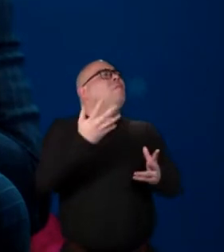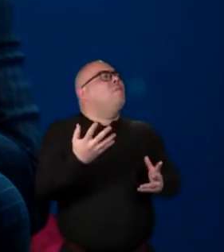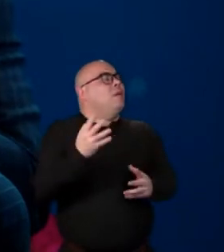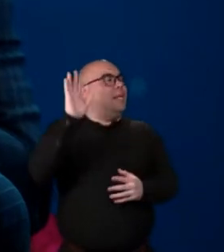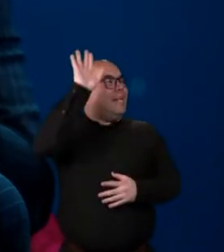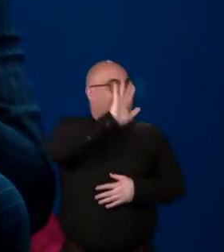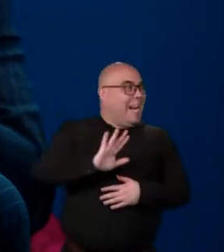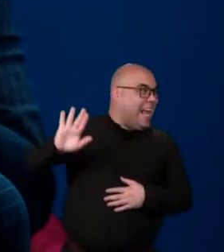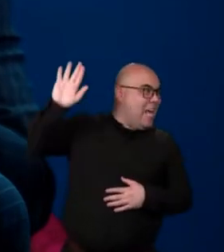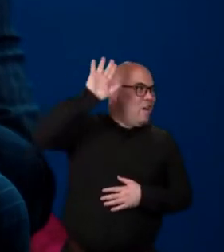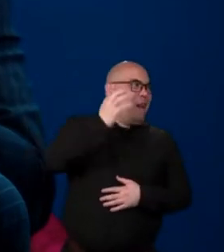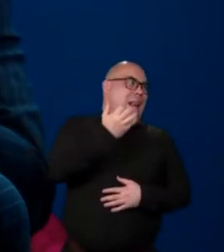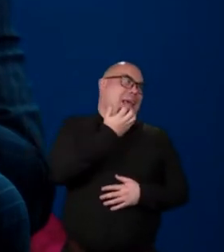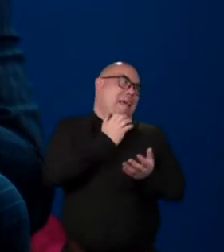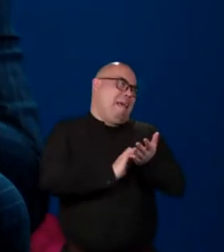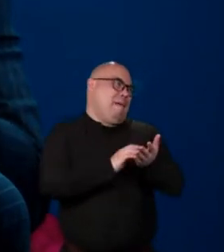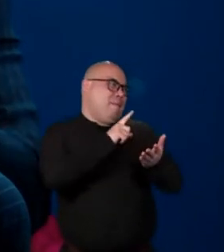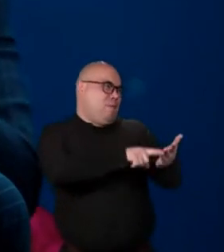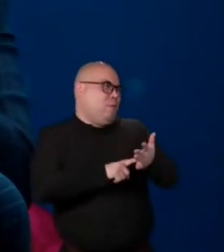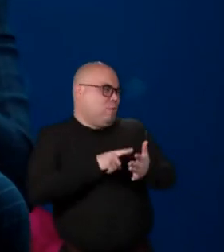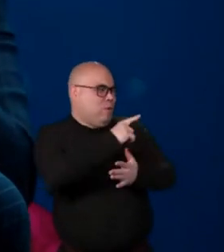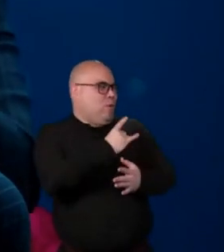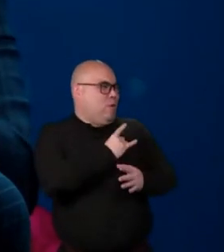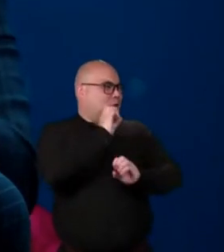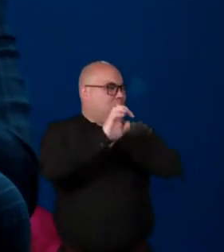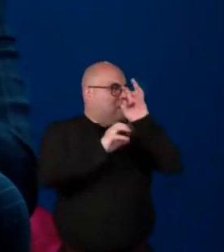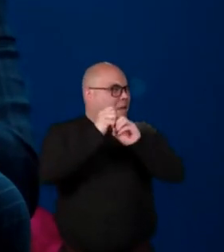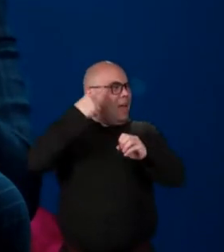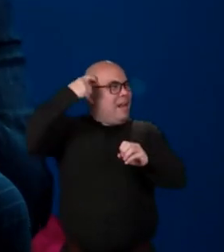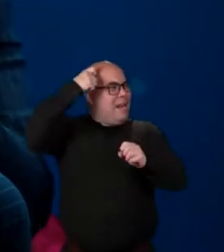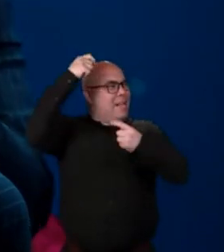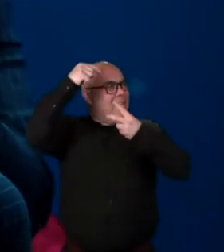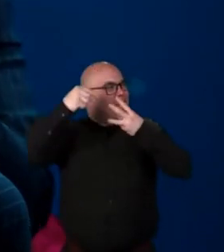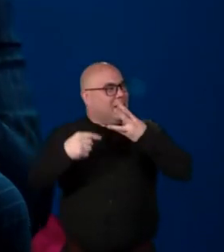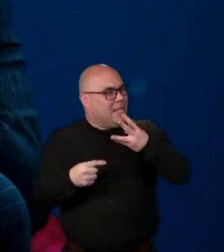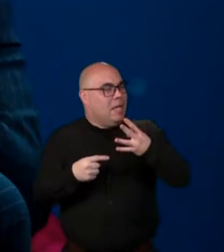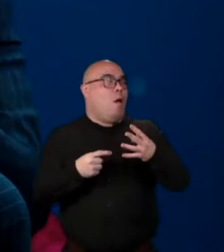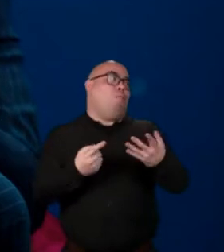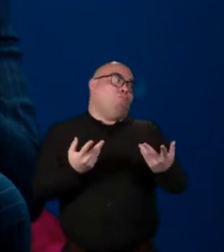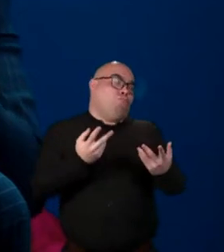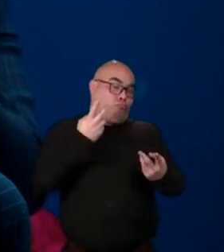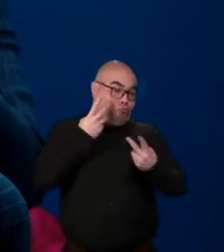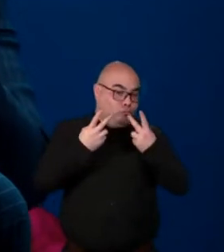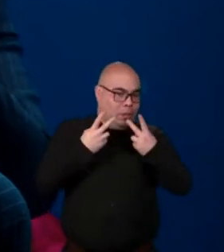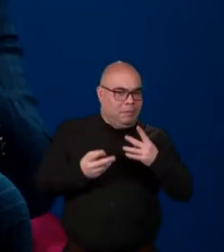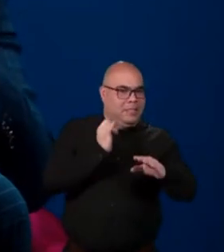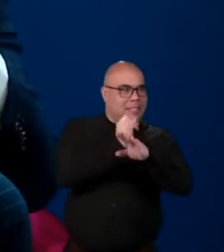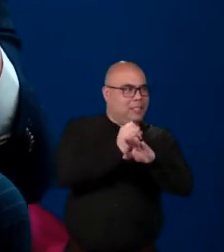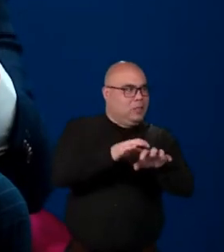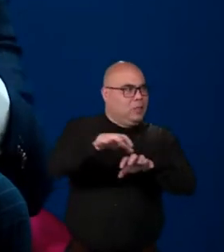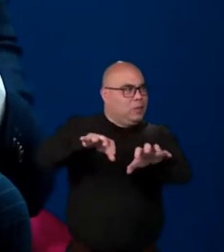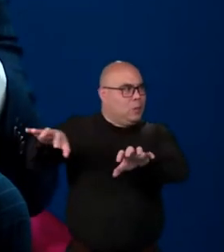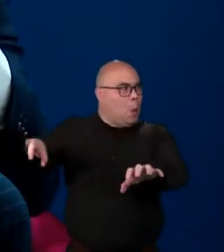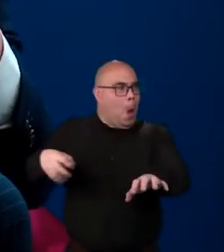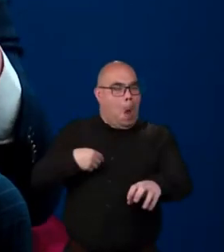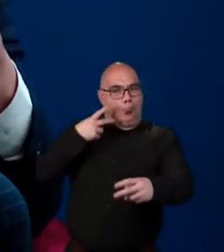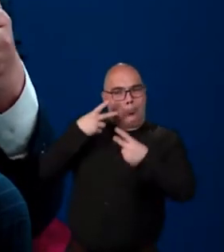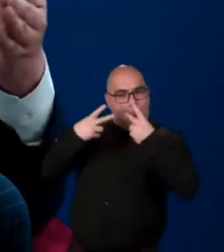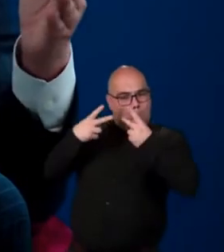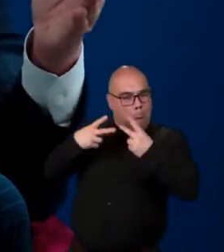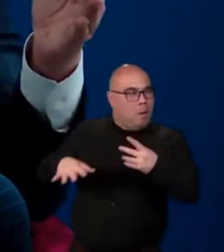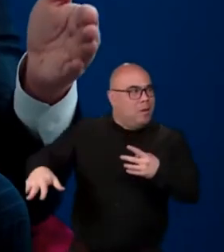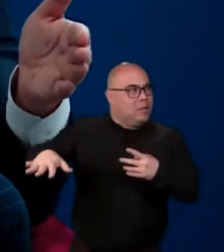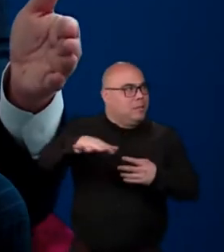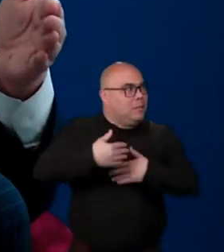que usted nos puede compartir sobre esos grandes retos que tienen las instituciones para trasegar en esos grandes